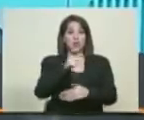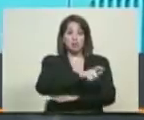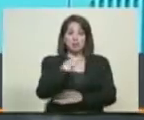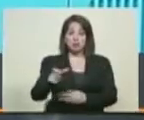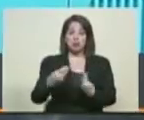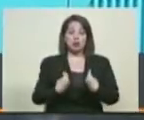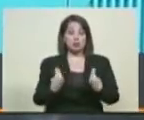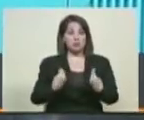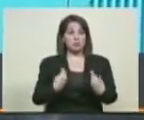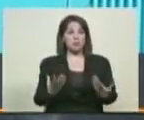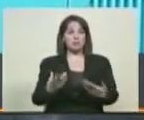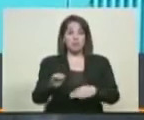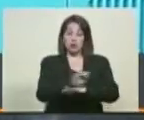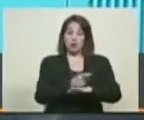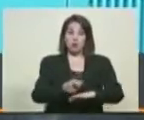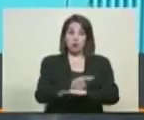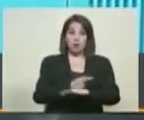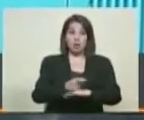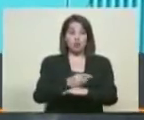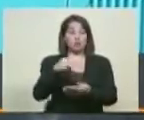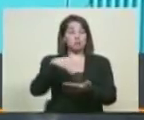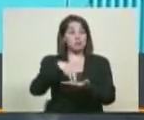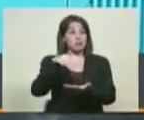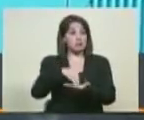el gobernador del estado, Miranda,